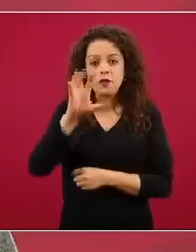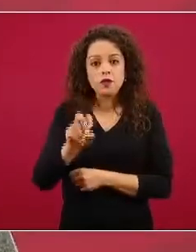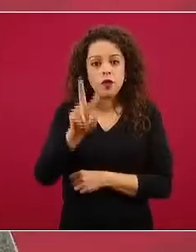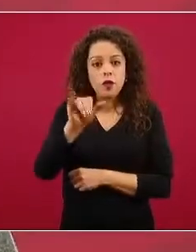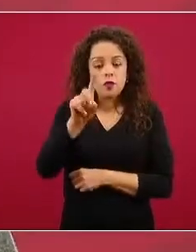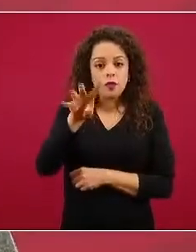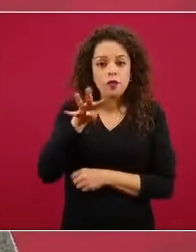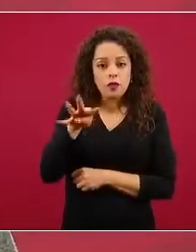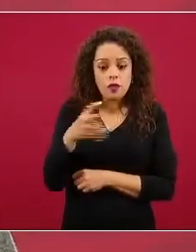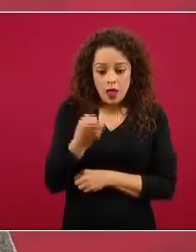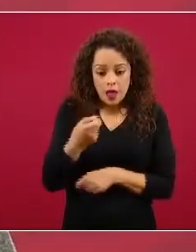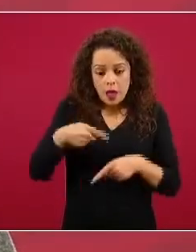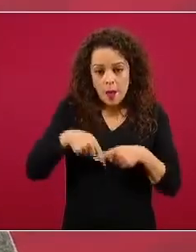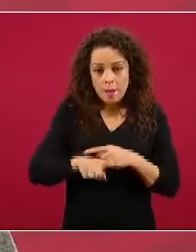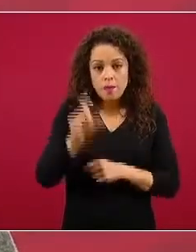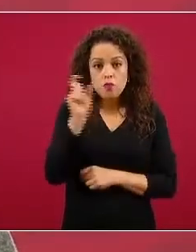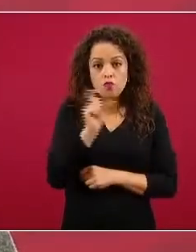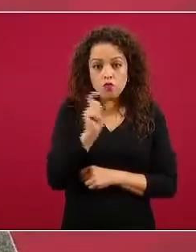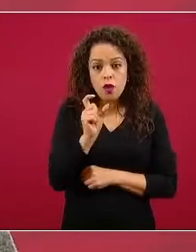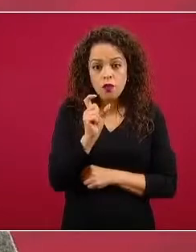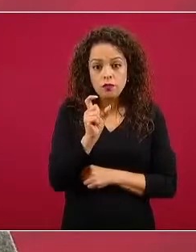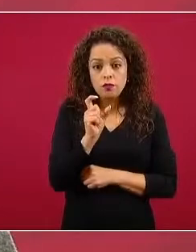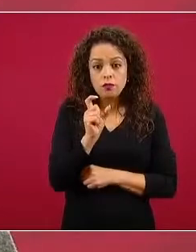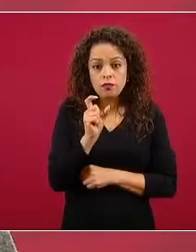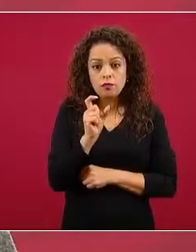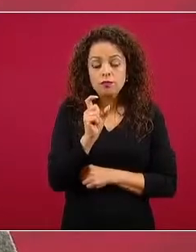a finales del año 2019.